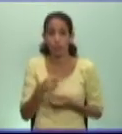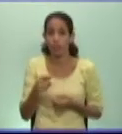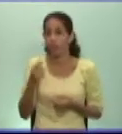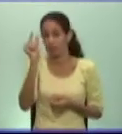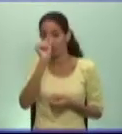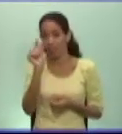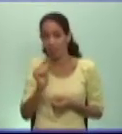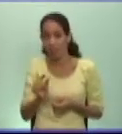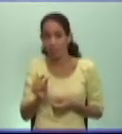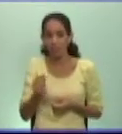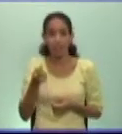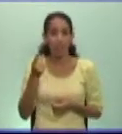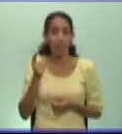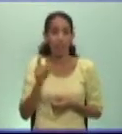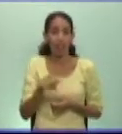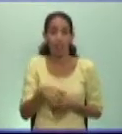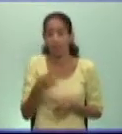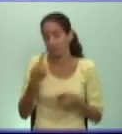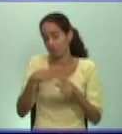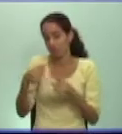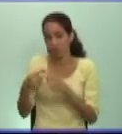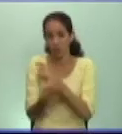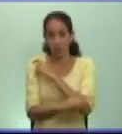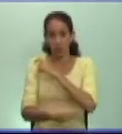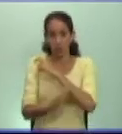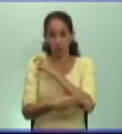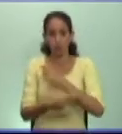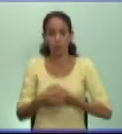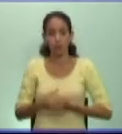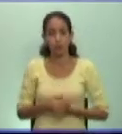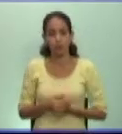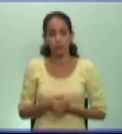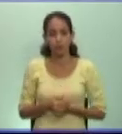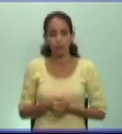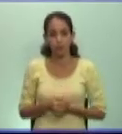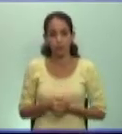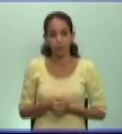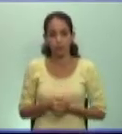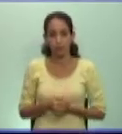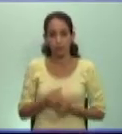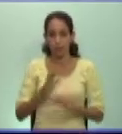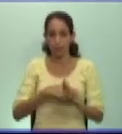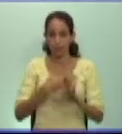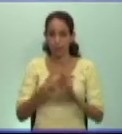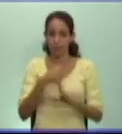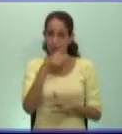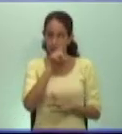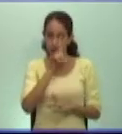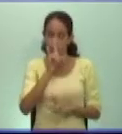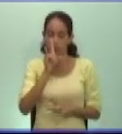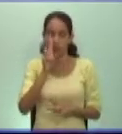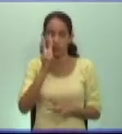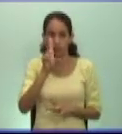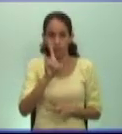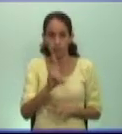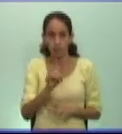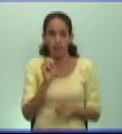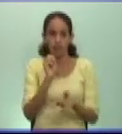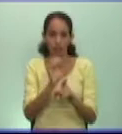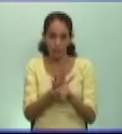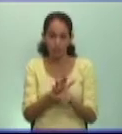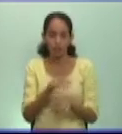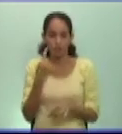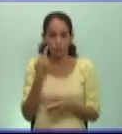que son países abanderados en este eje fascista. Y entonces a partir del año 39 comienza la Segunda Guerra